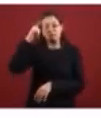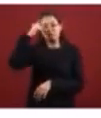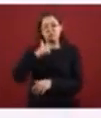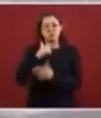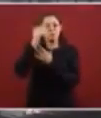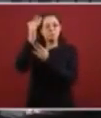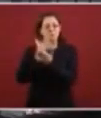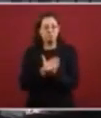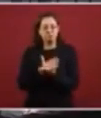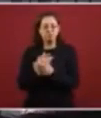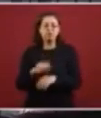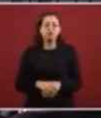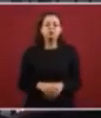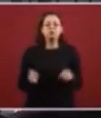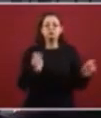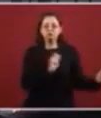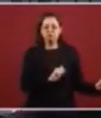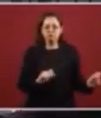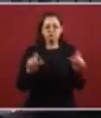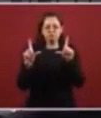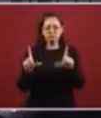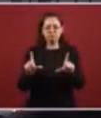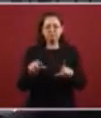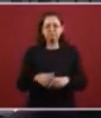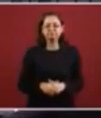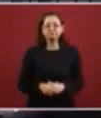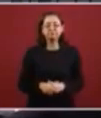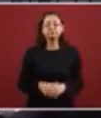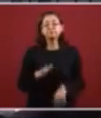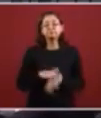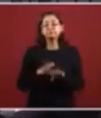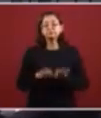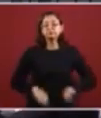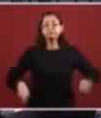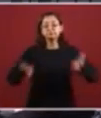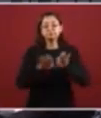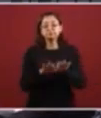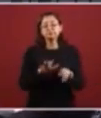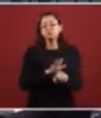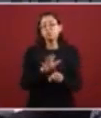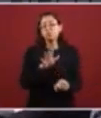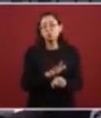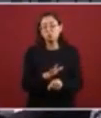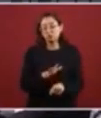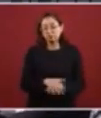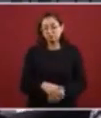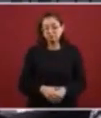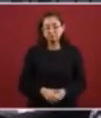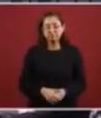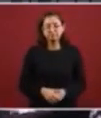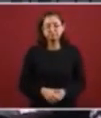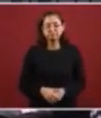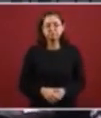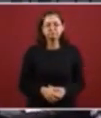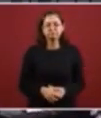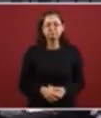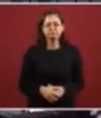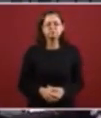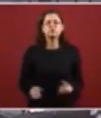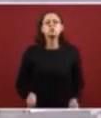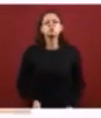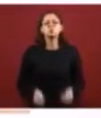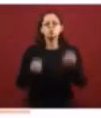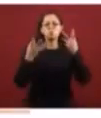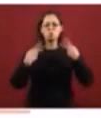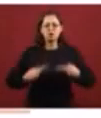siguiente gráfica por favor lo que es importante destacar en esta lámina es que básicamente el número de usuarios en